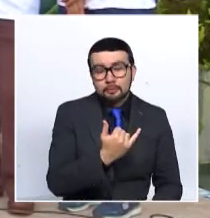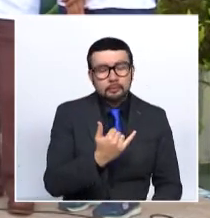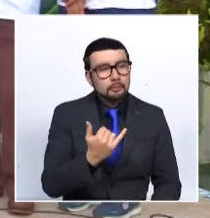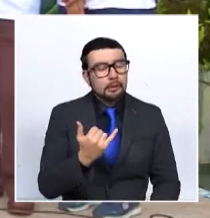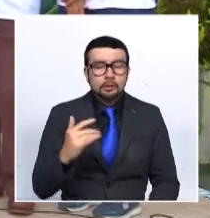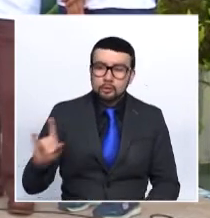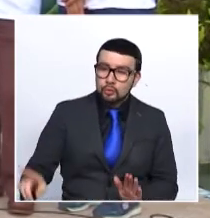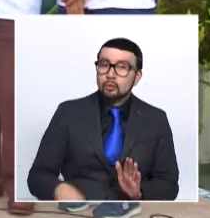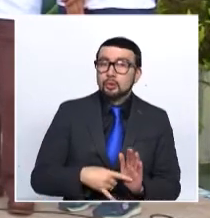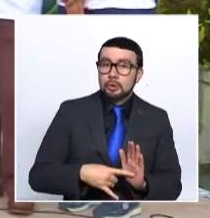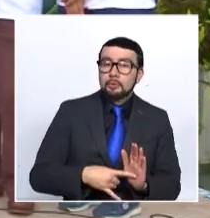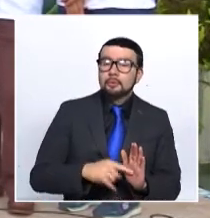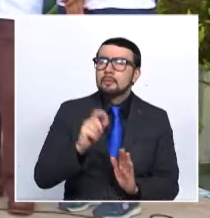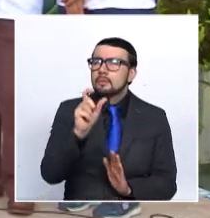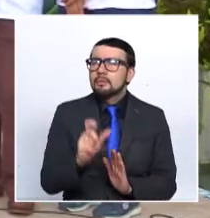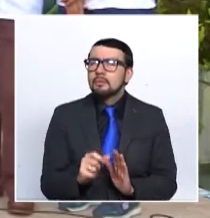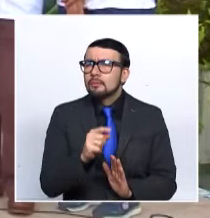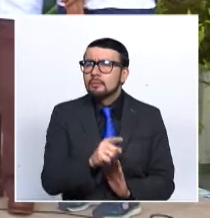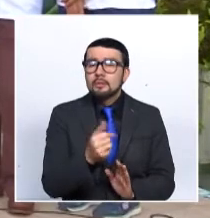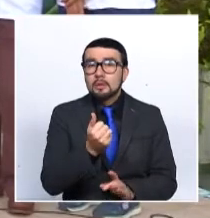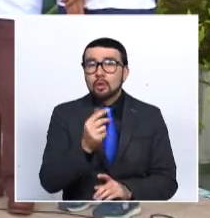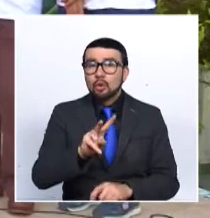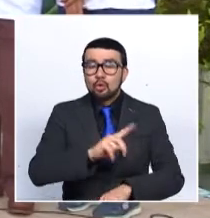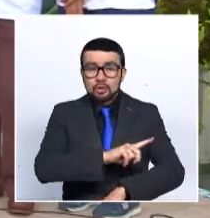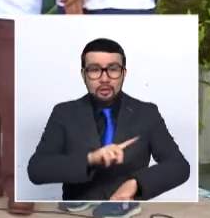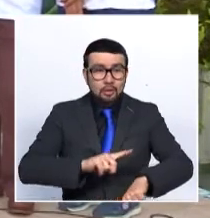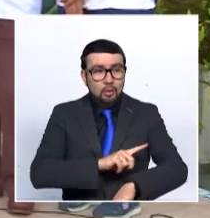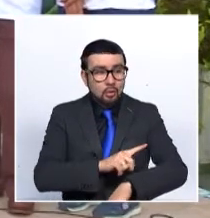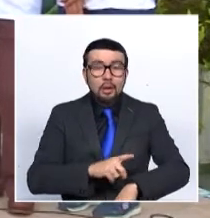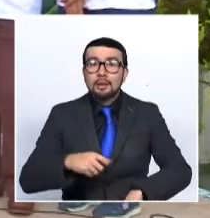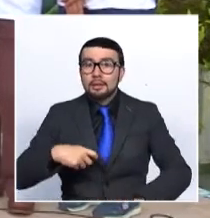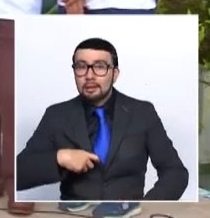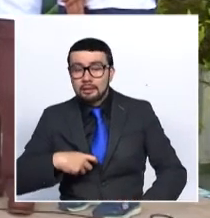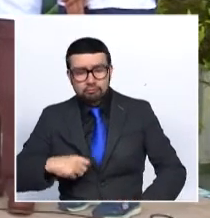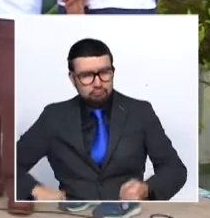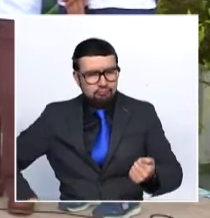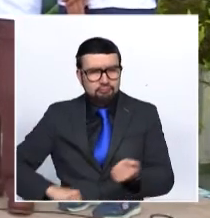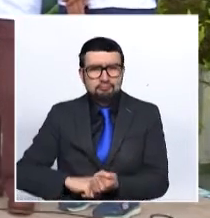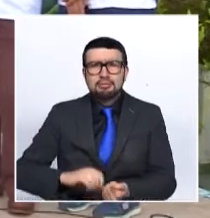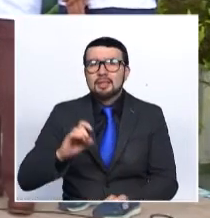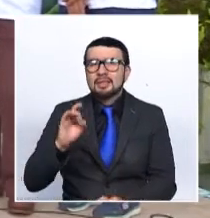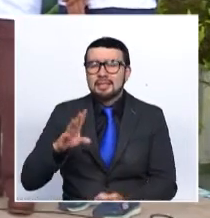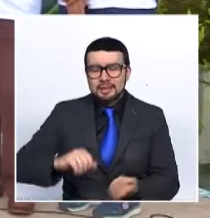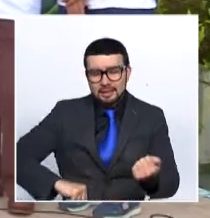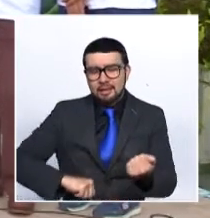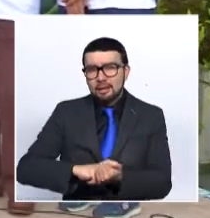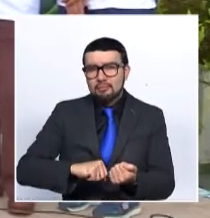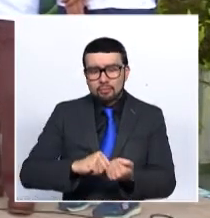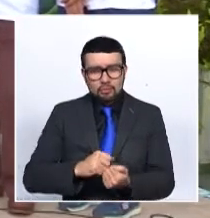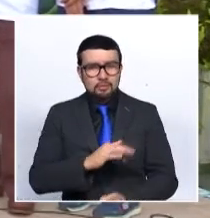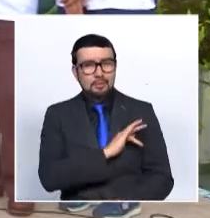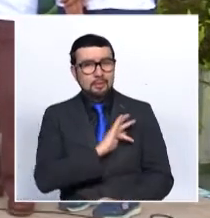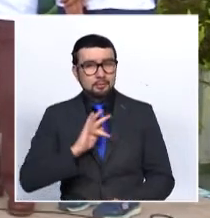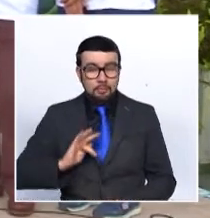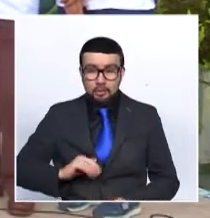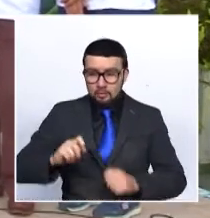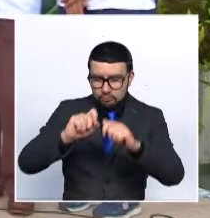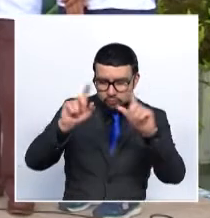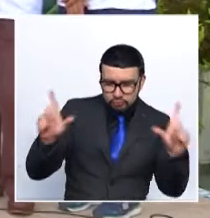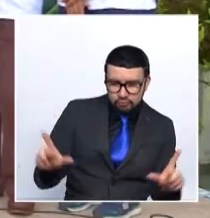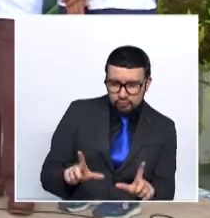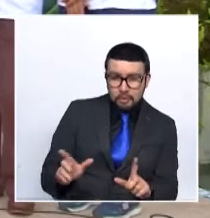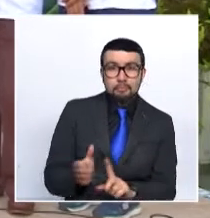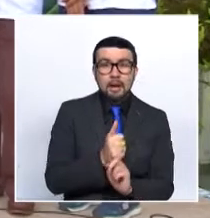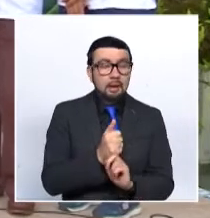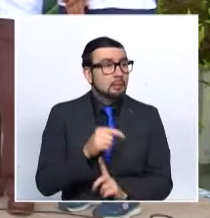la persona tiene durante esas 12 horas 15 apoyos terapéuticos y diagnósticos, y durante ese día